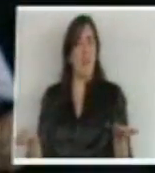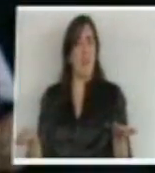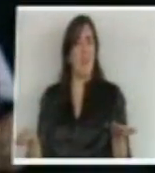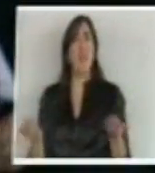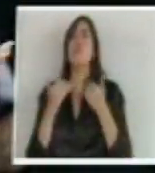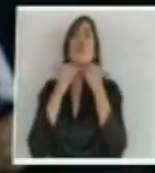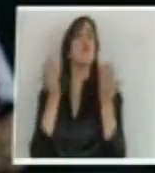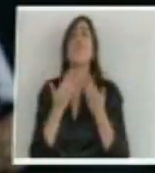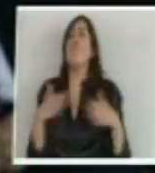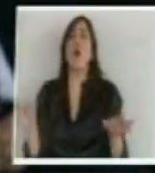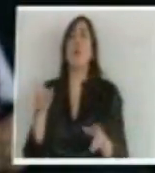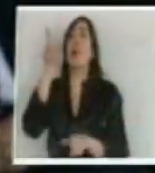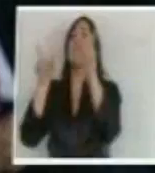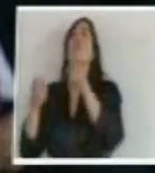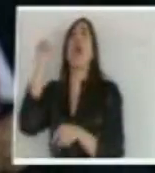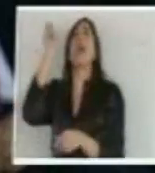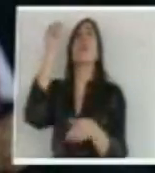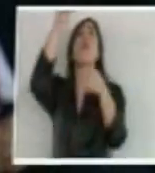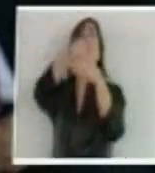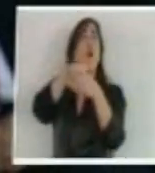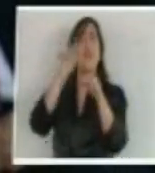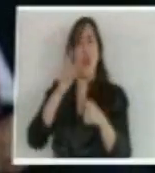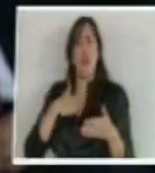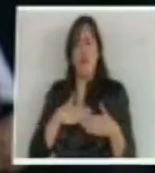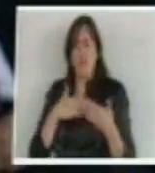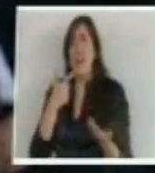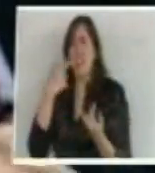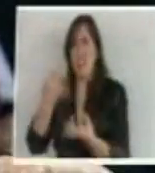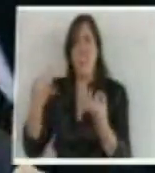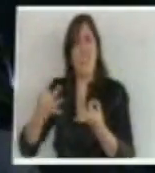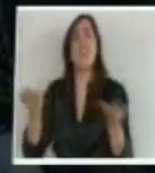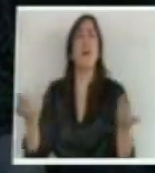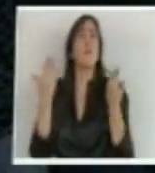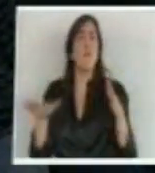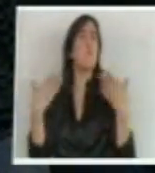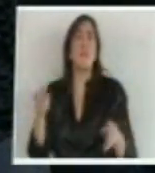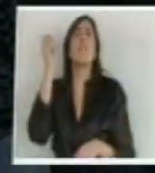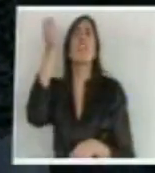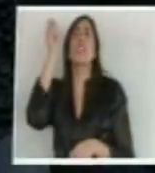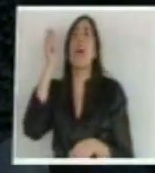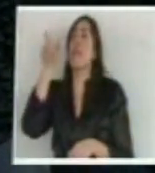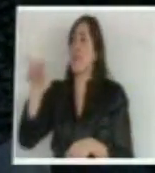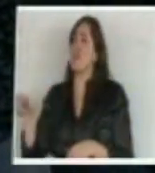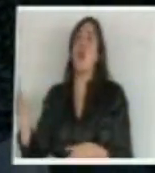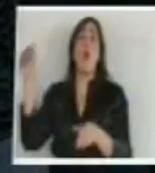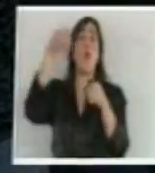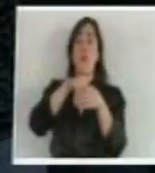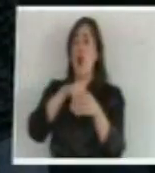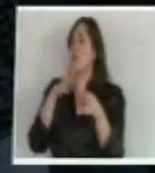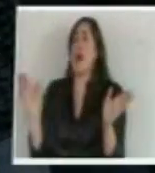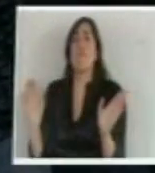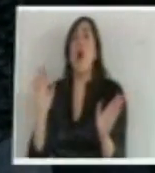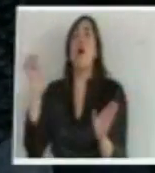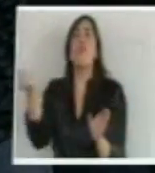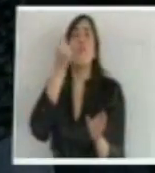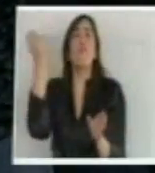a quiénes elijan, de corazón se los digo, no importa para quién sea su voto, lo